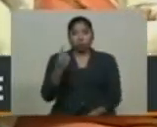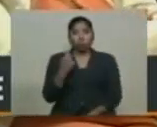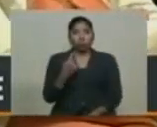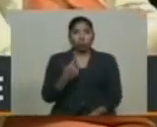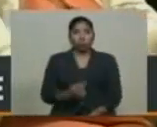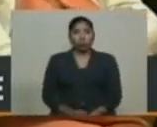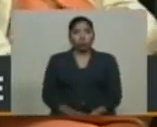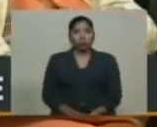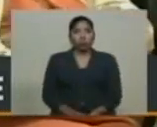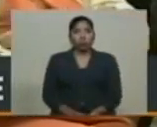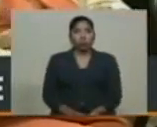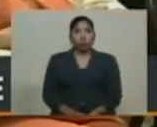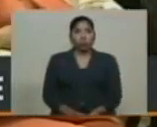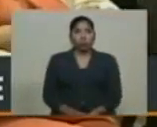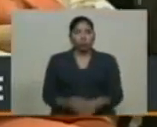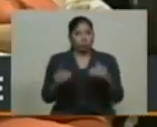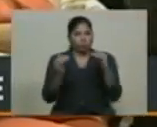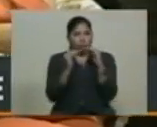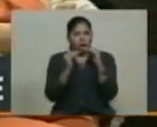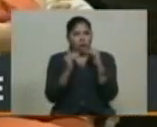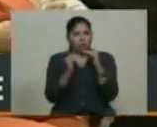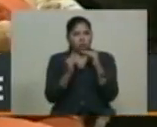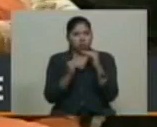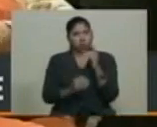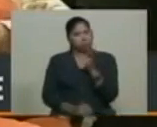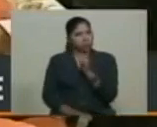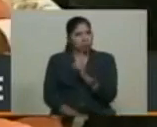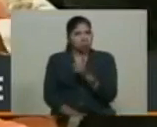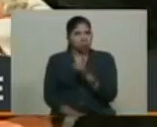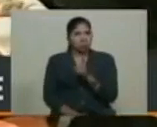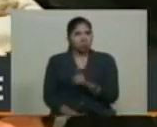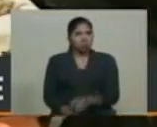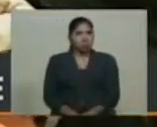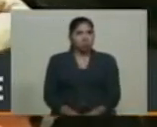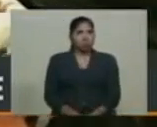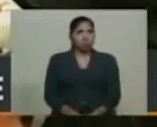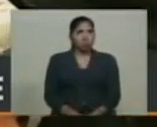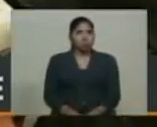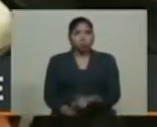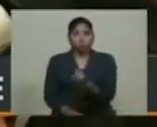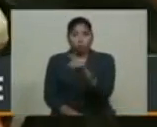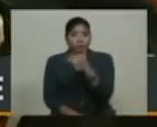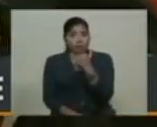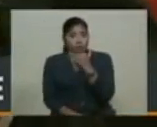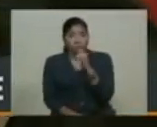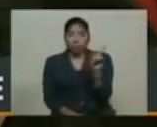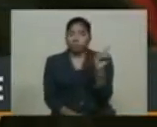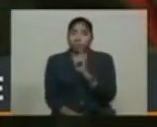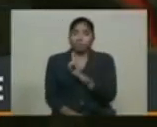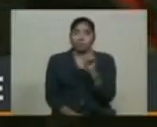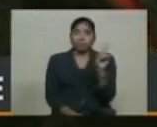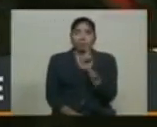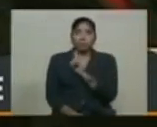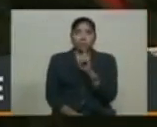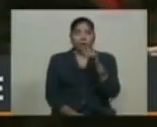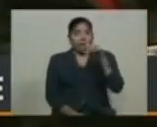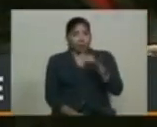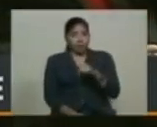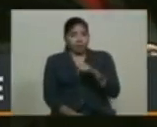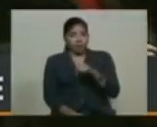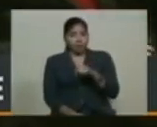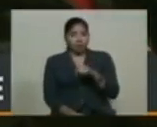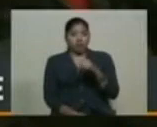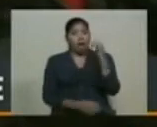Pero no dos sesiones iguales y con el mismo espíritu, que nadie se equivoque. Desde la Asamblea Nacional